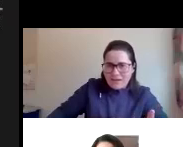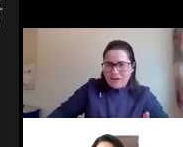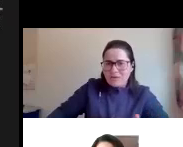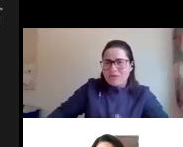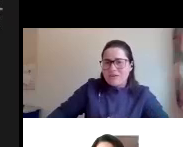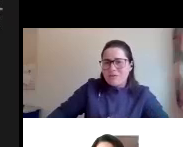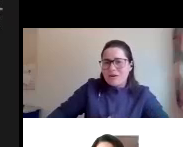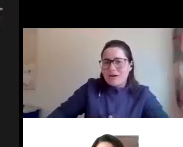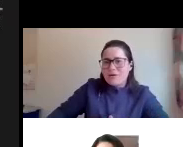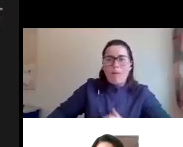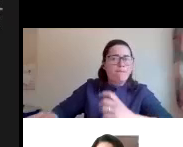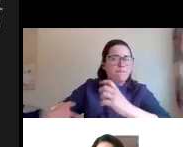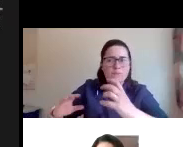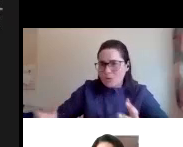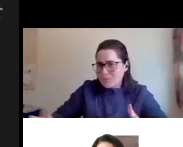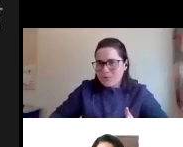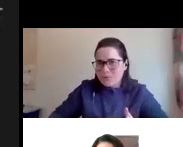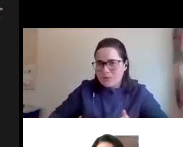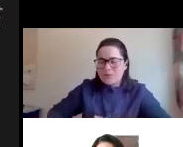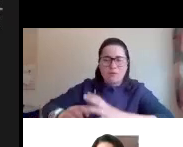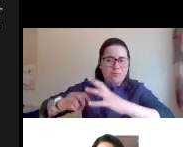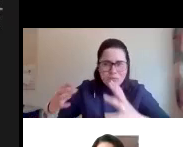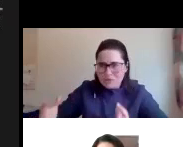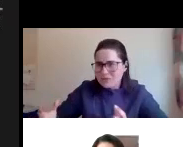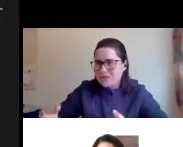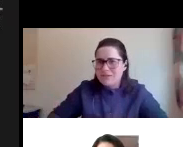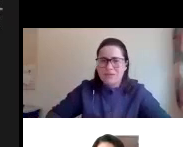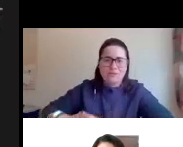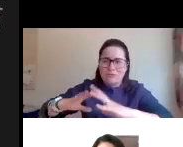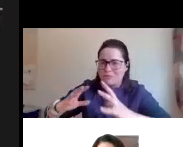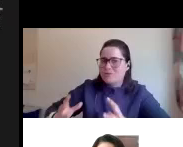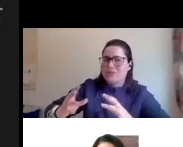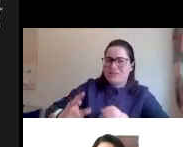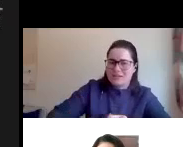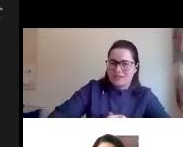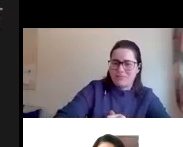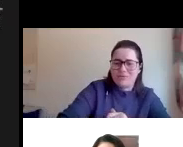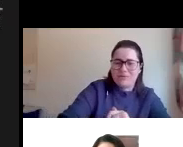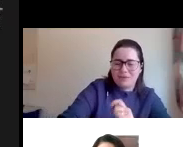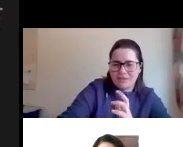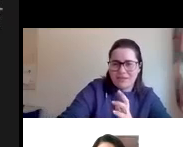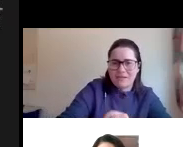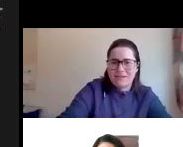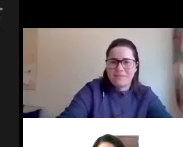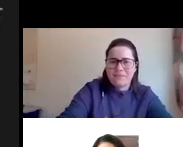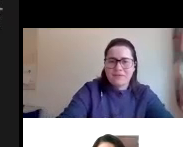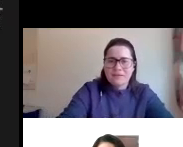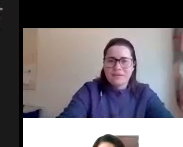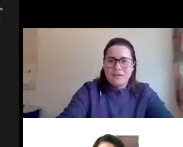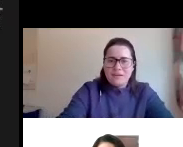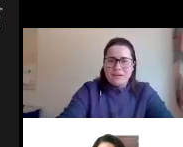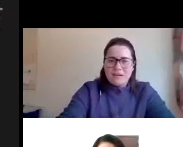algas, lo llevan a un lago muy productivo con muchos sedimentos, con muchas algas, para que...